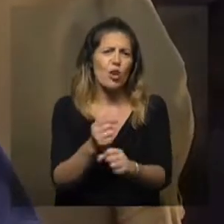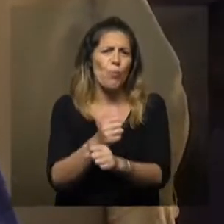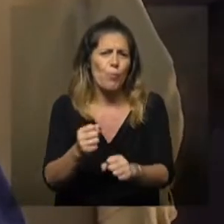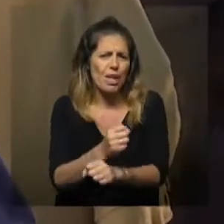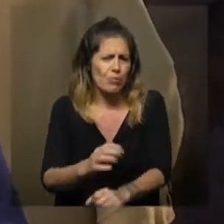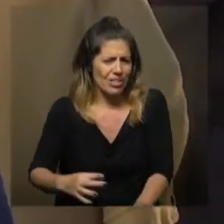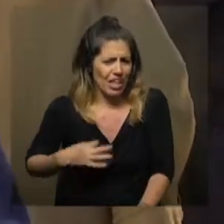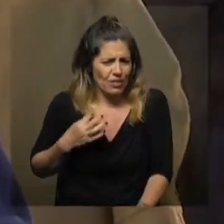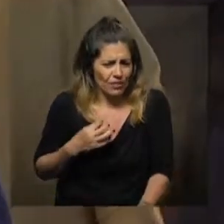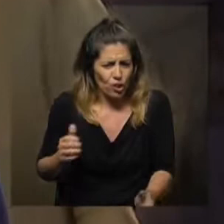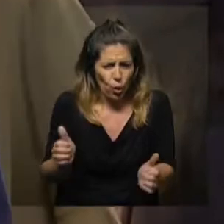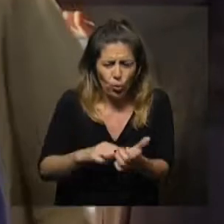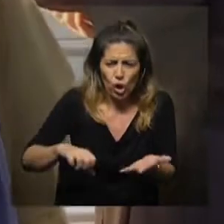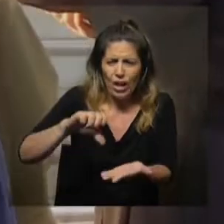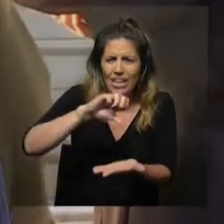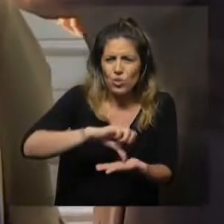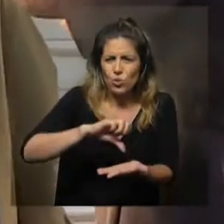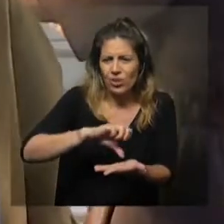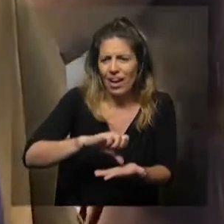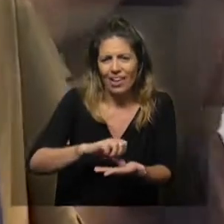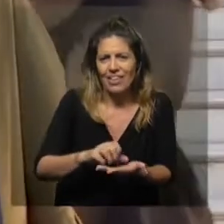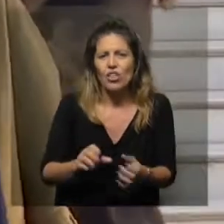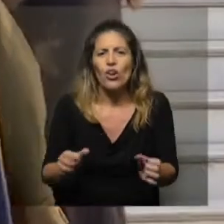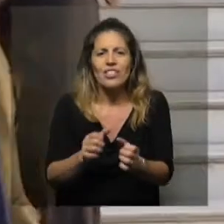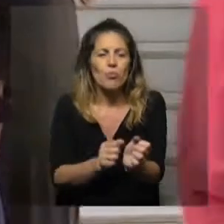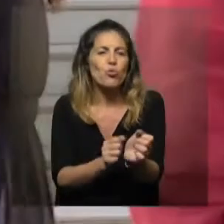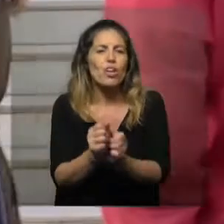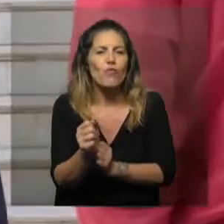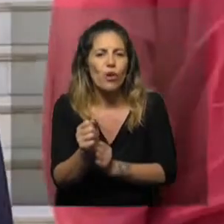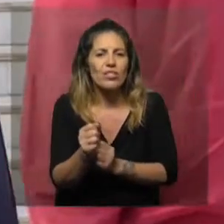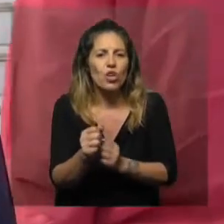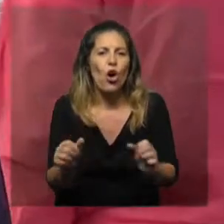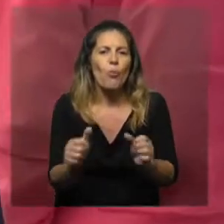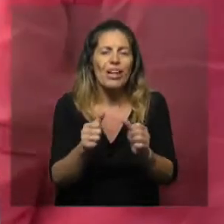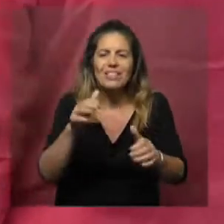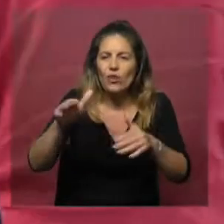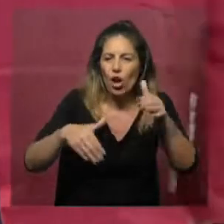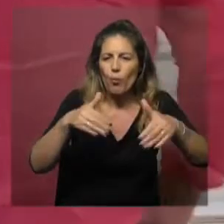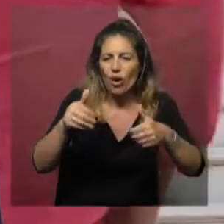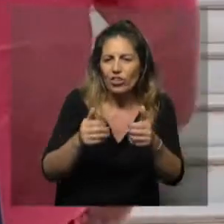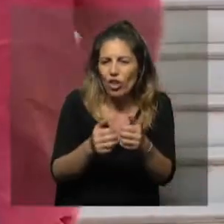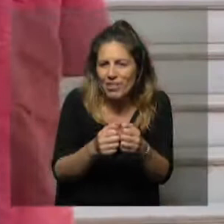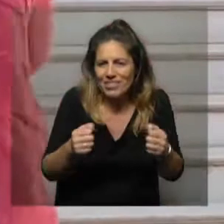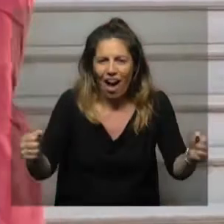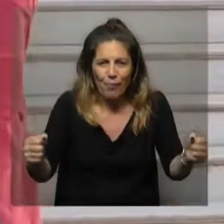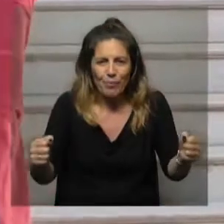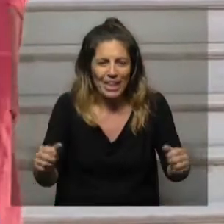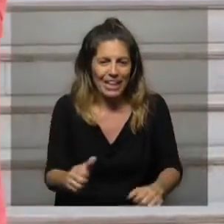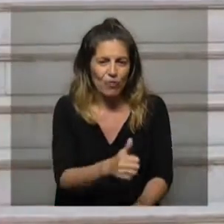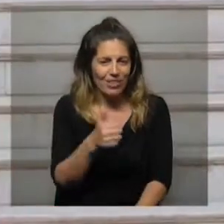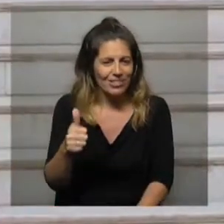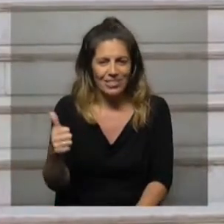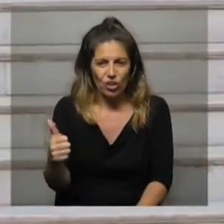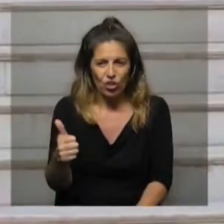con la ciudad que sea apropiado por todos hicimos esfuerzos por hacer una gran convocatoria que fue muy exitosa porque